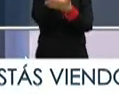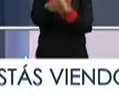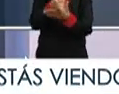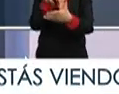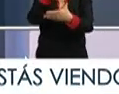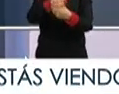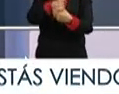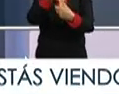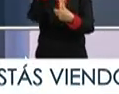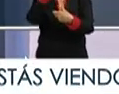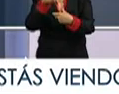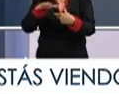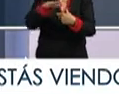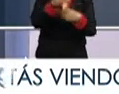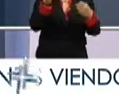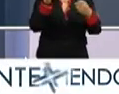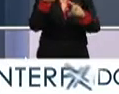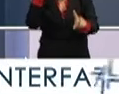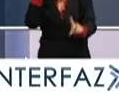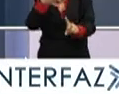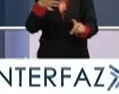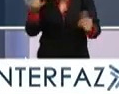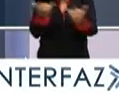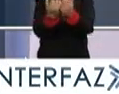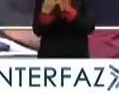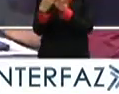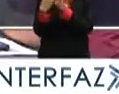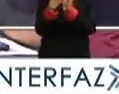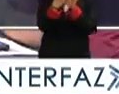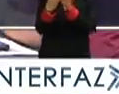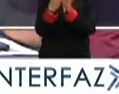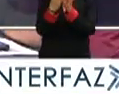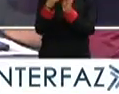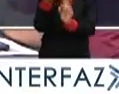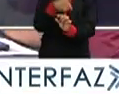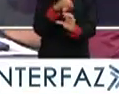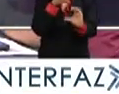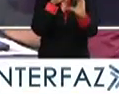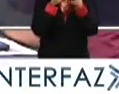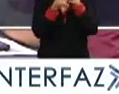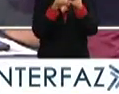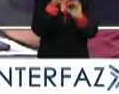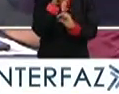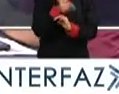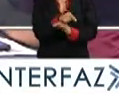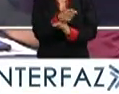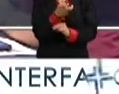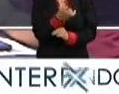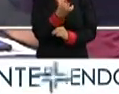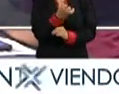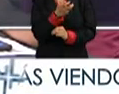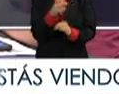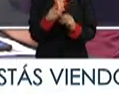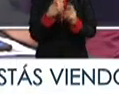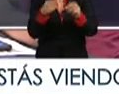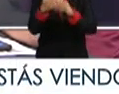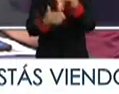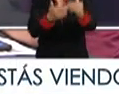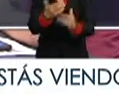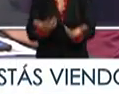todos hacia un mismo objetivo. Esta herramienta de, por lo tanto, de